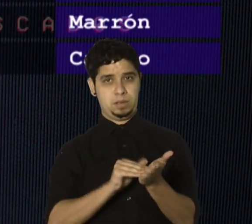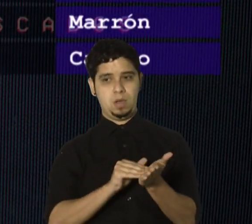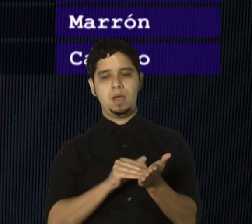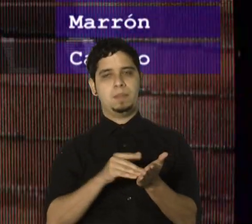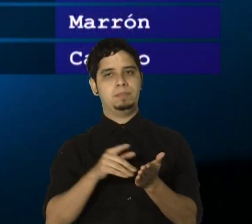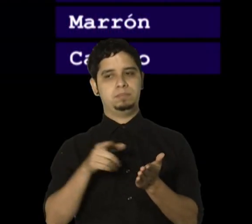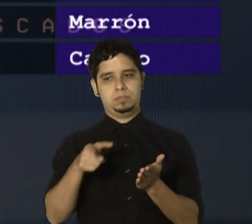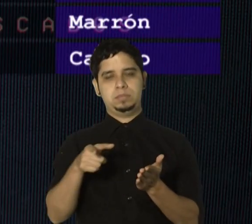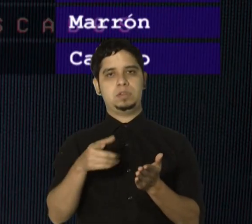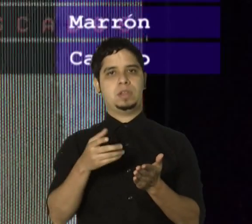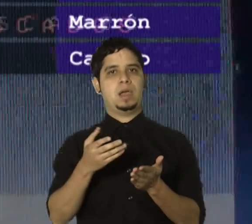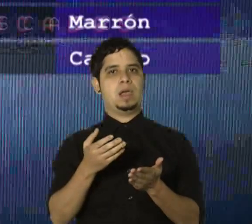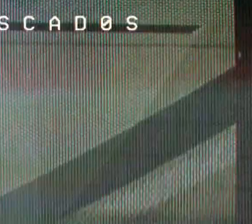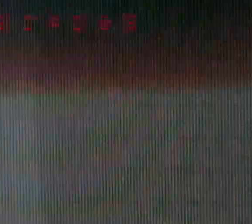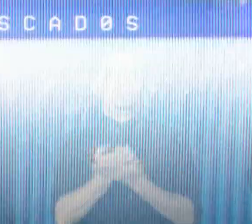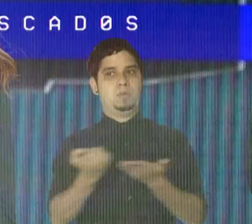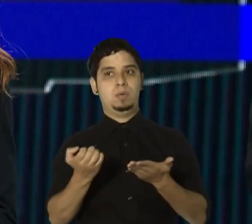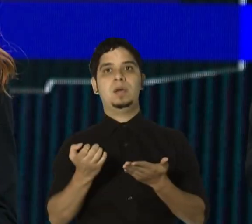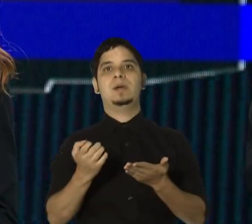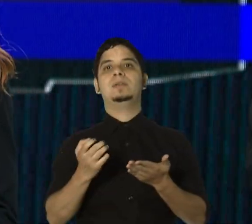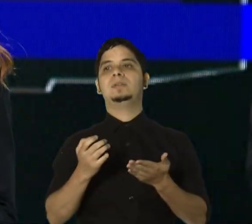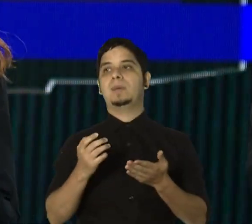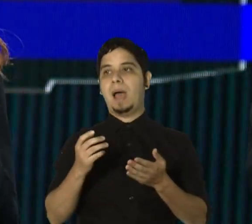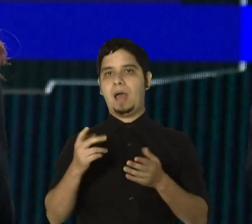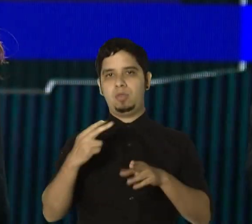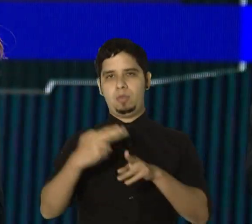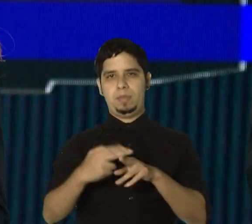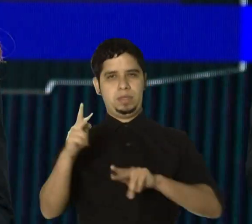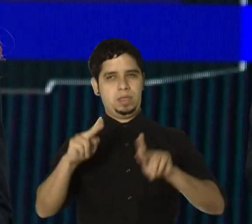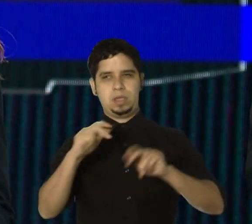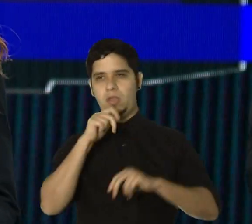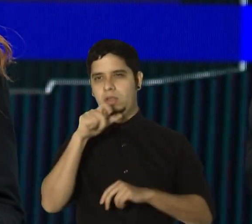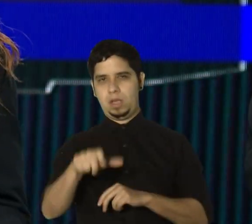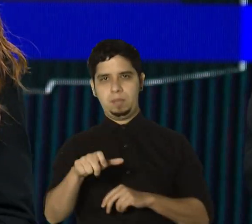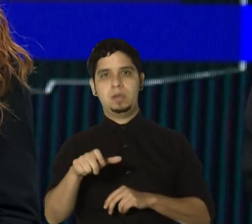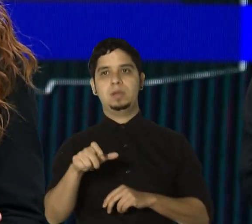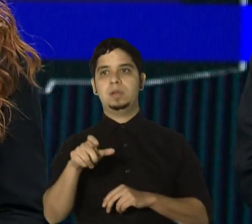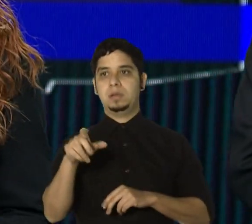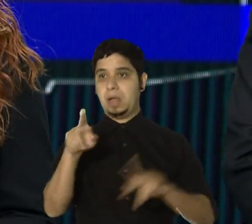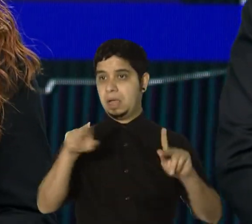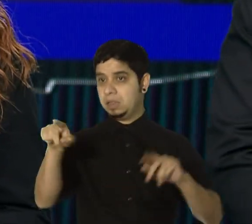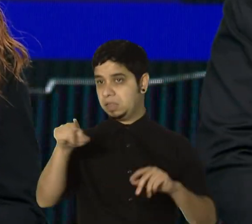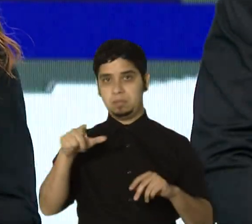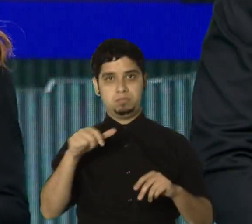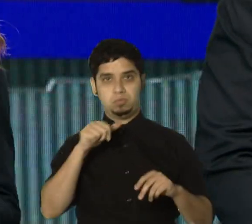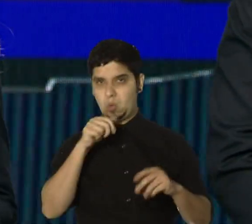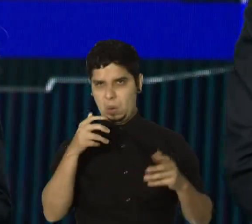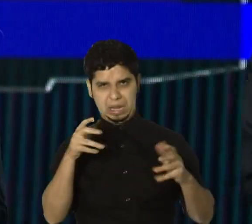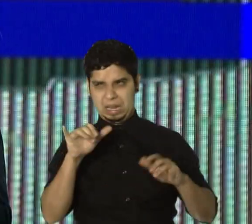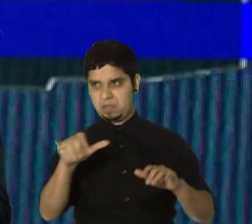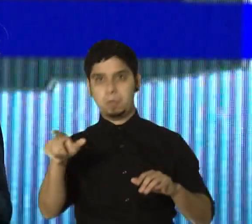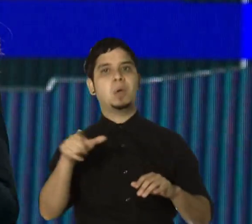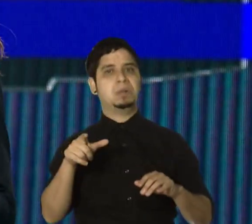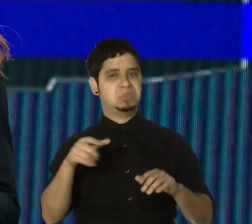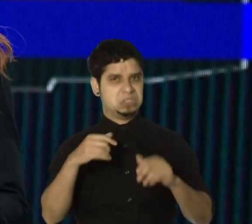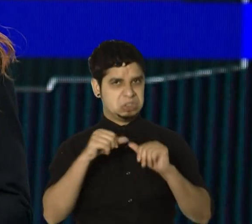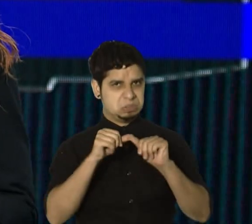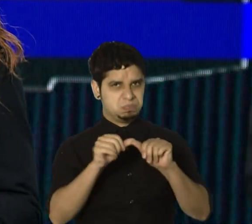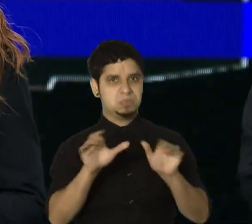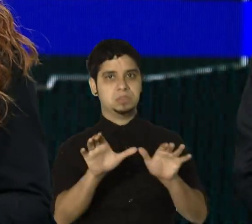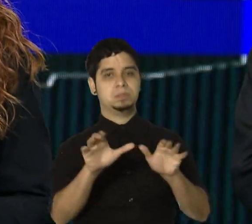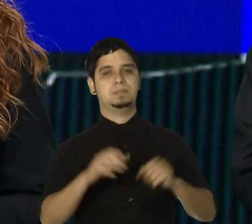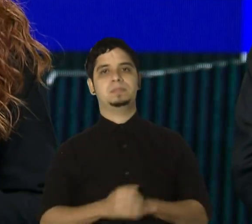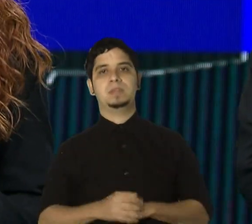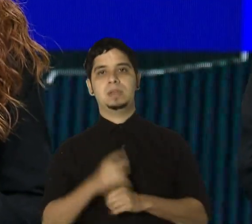equipos a nombre de personas que no las necesitaban y sin el conocimiento de estas personas. De esta manera, defraudó